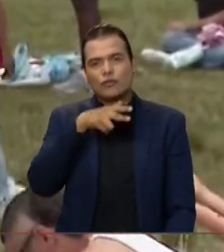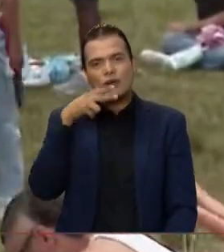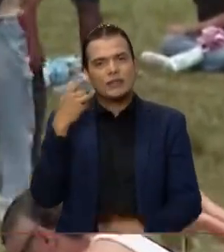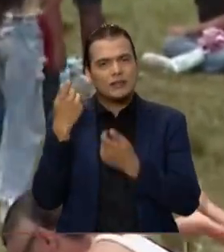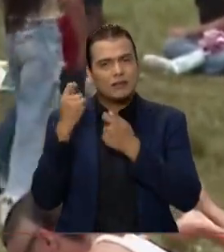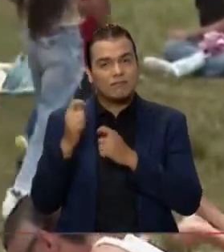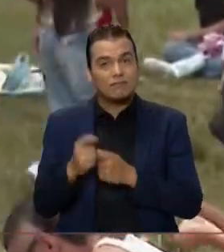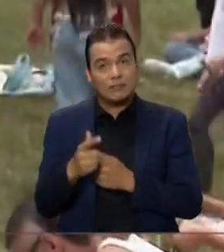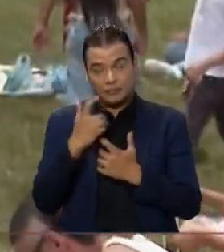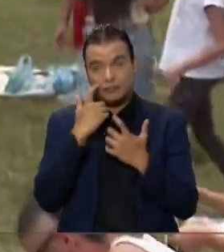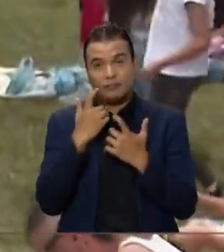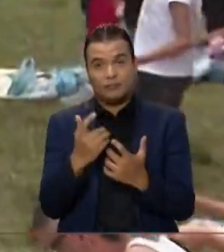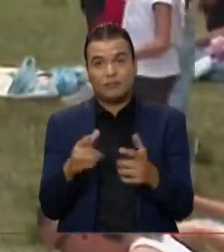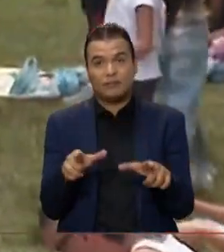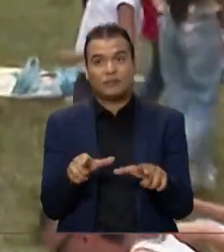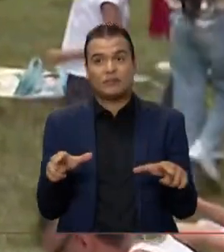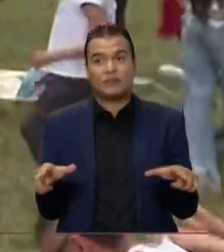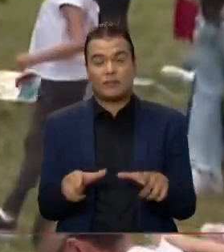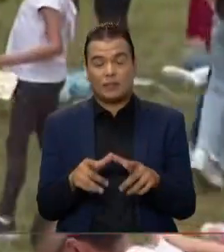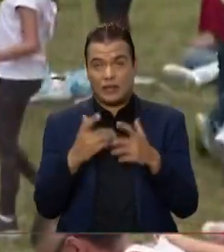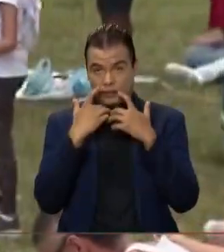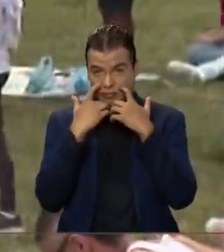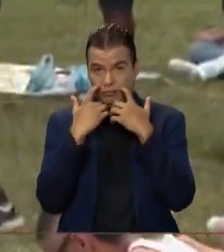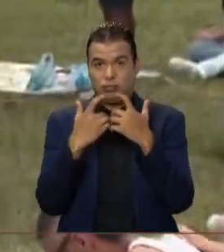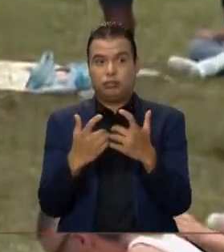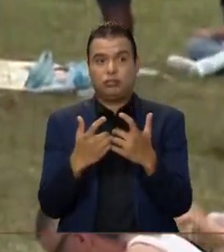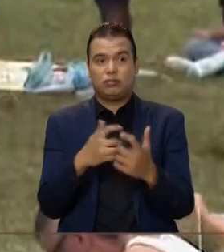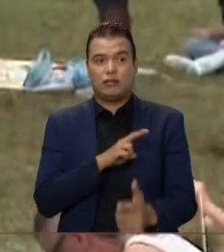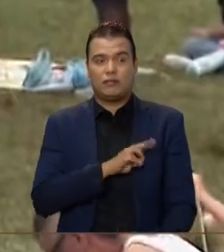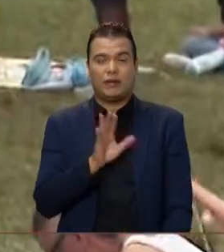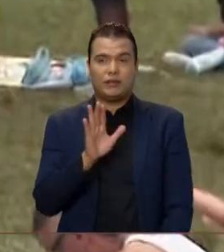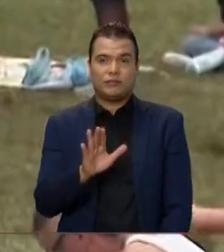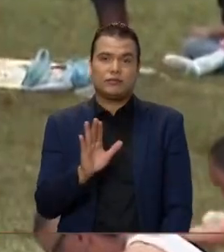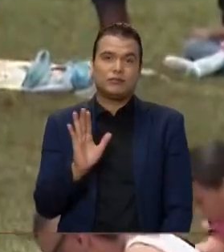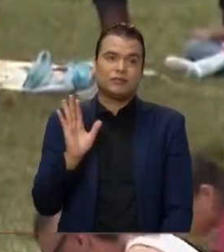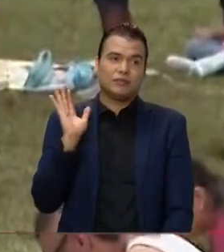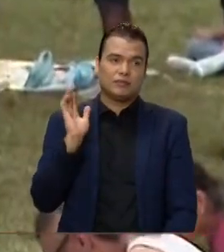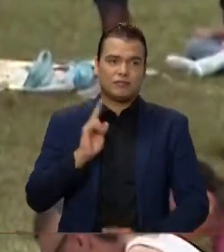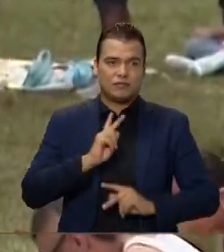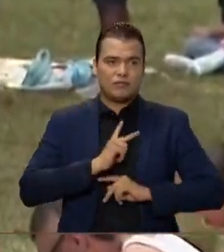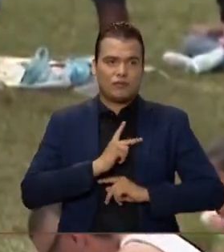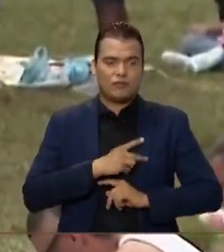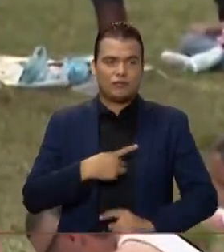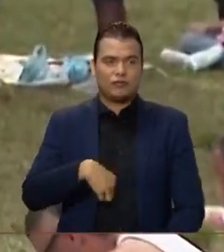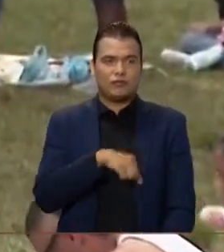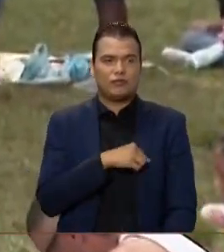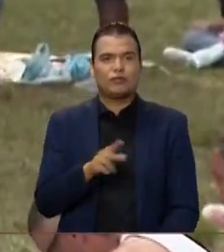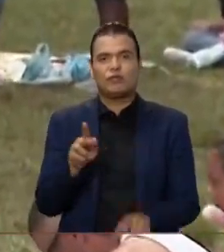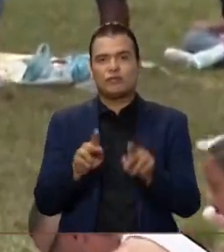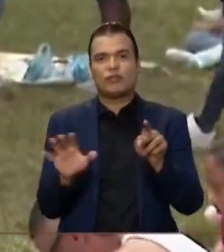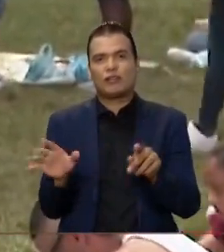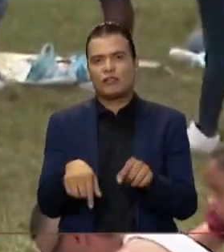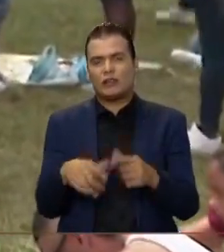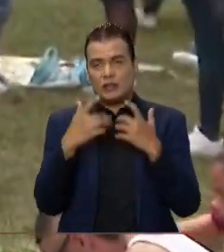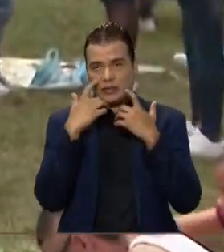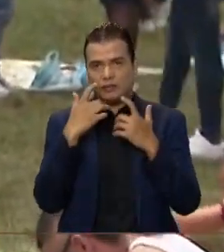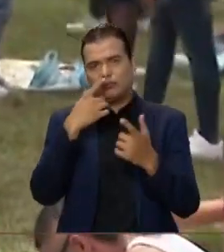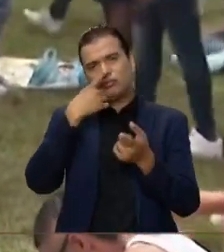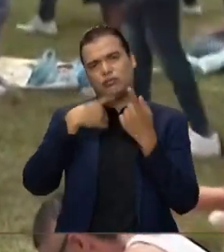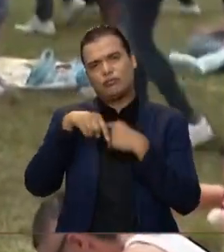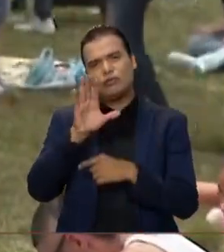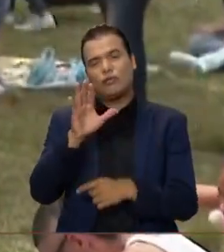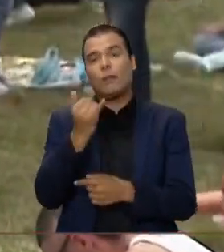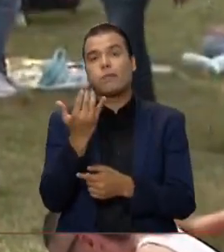un lugar representativo que es ícono de nuestro departamento y que es de nosotros, que es de los vallecaucanos, y un lugar muy turístico acá en nuestro